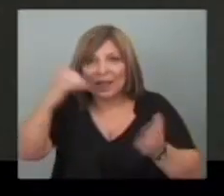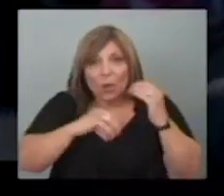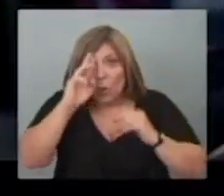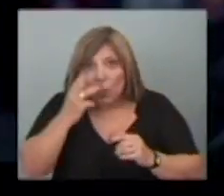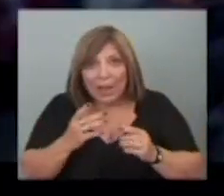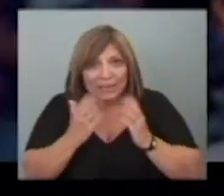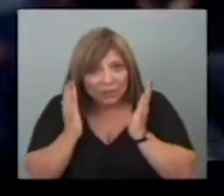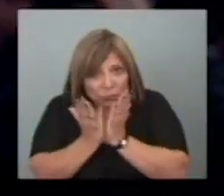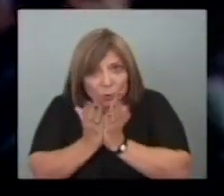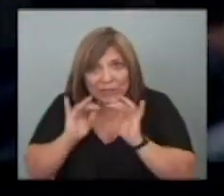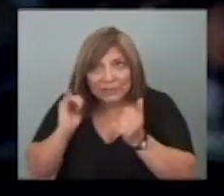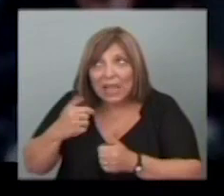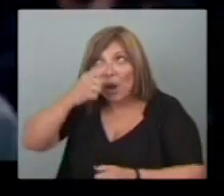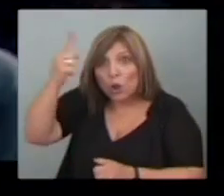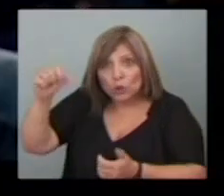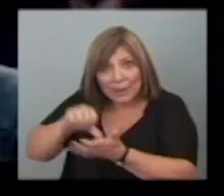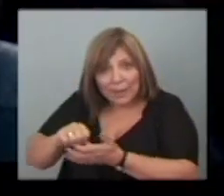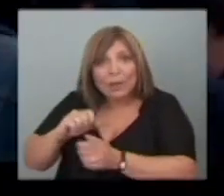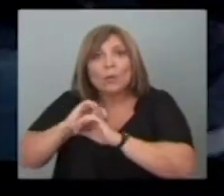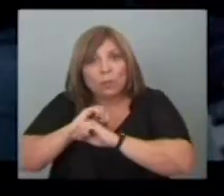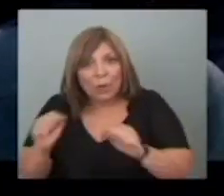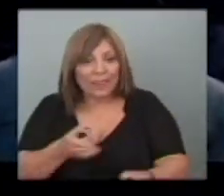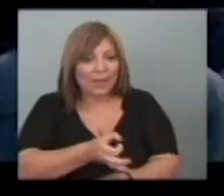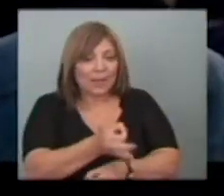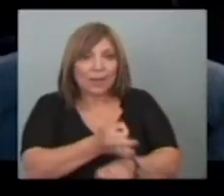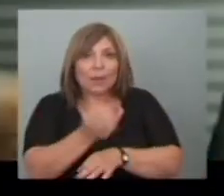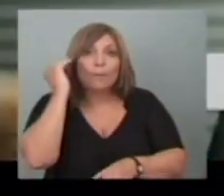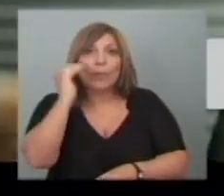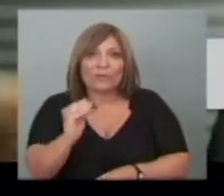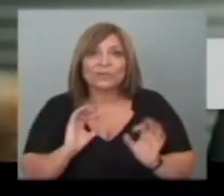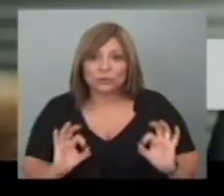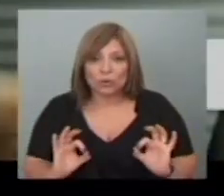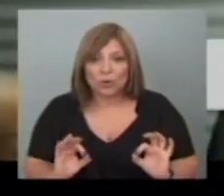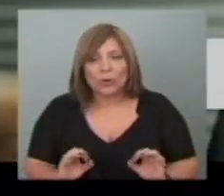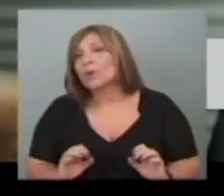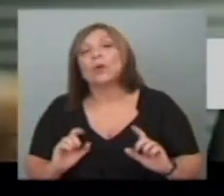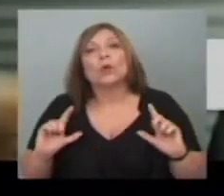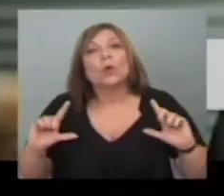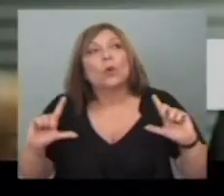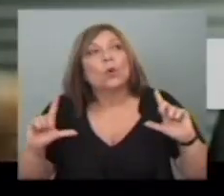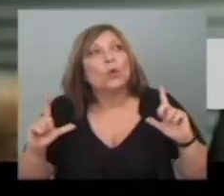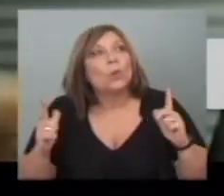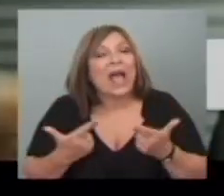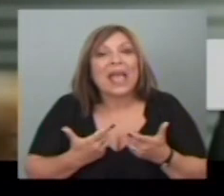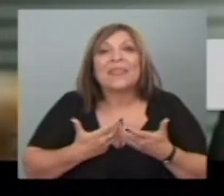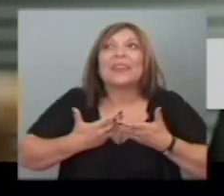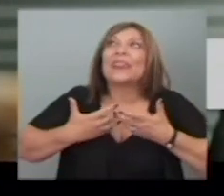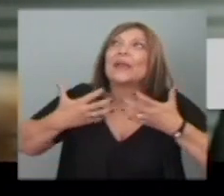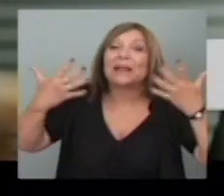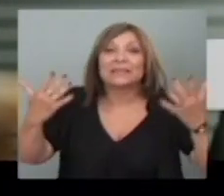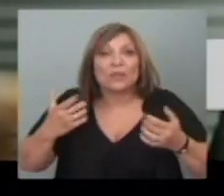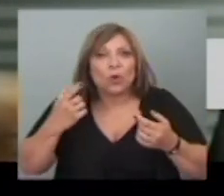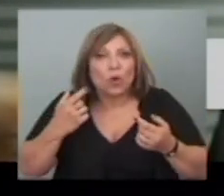que acrediten estudios en el exterior podrán dar clases en la institución. No hay demasiadas iniciativas